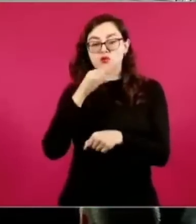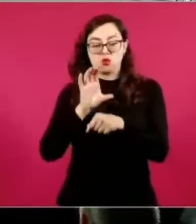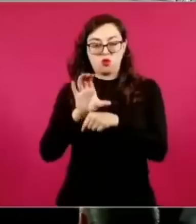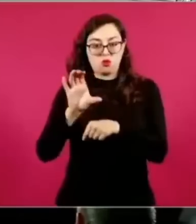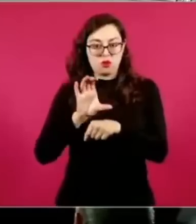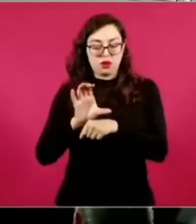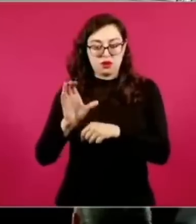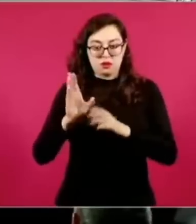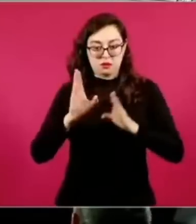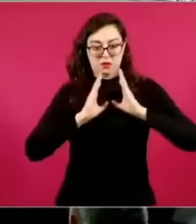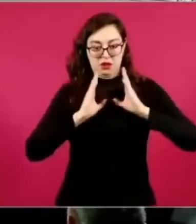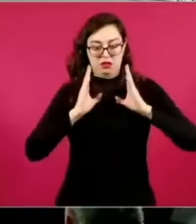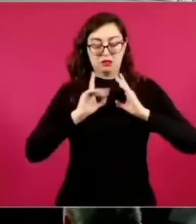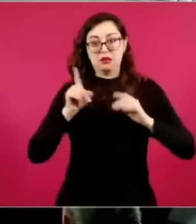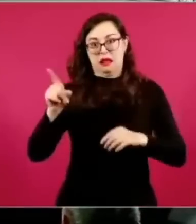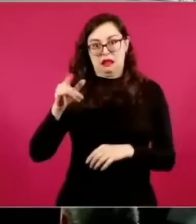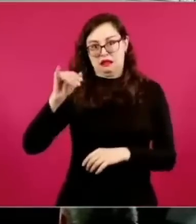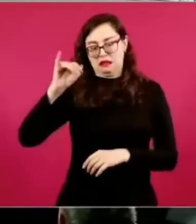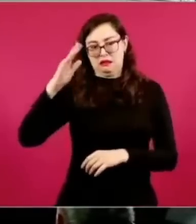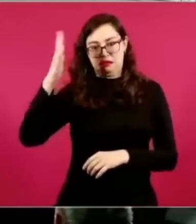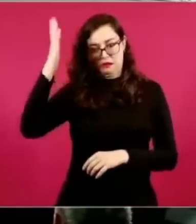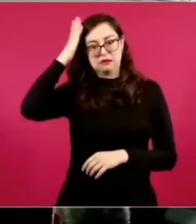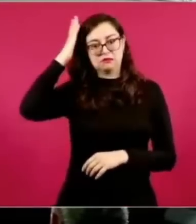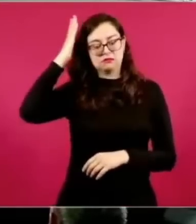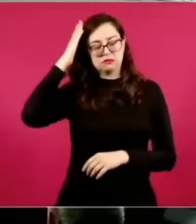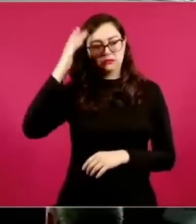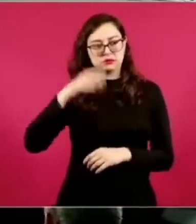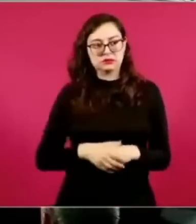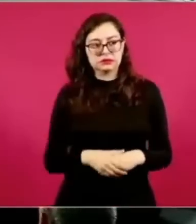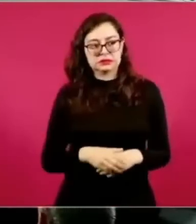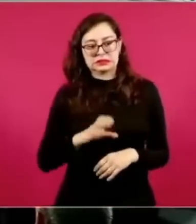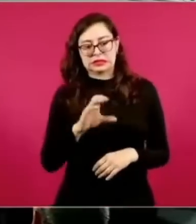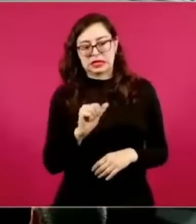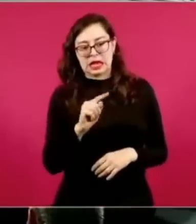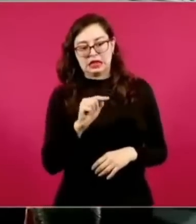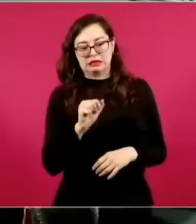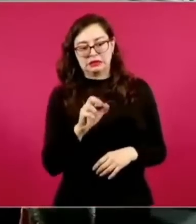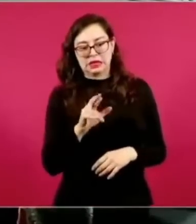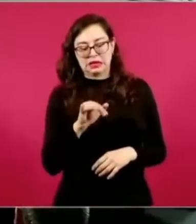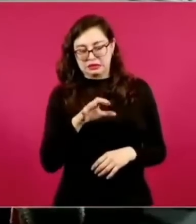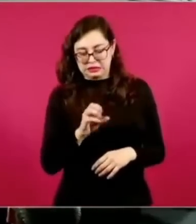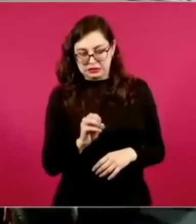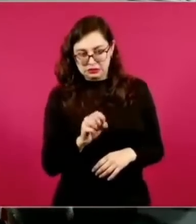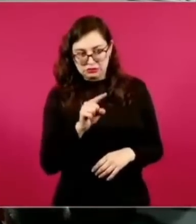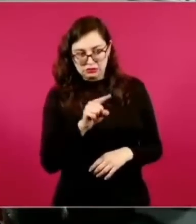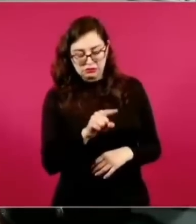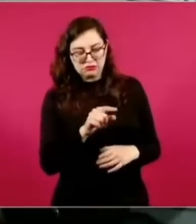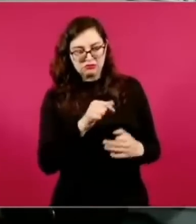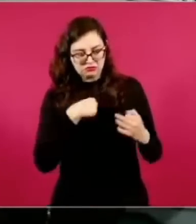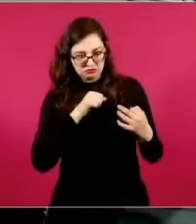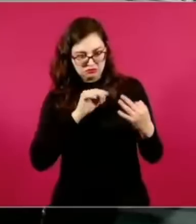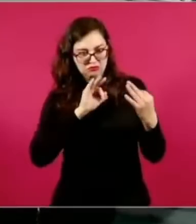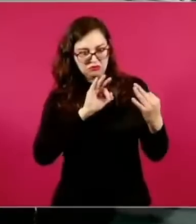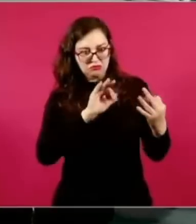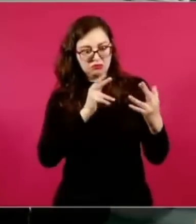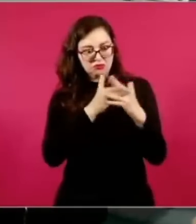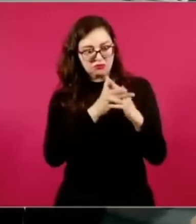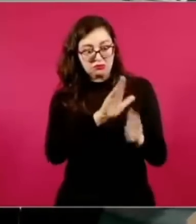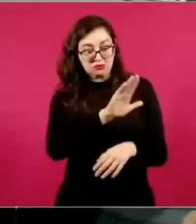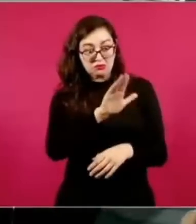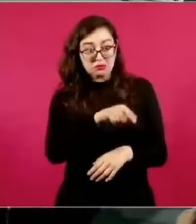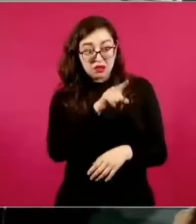que llega a admirarlo y dice: Catarino, palabras más, palabras menos, no era el